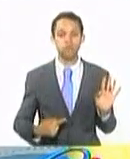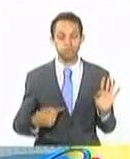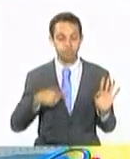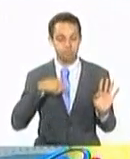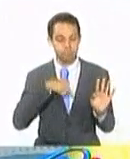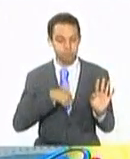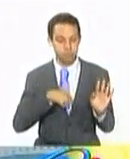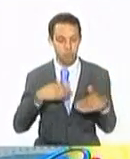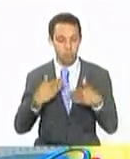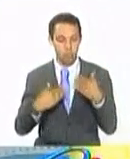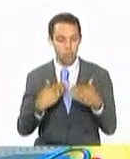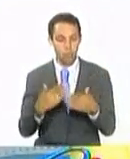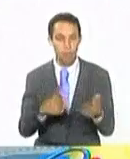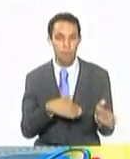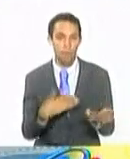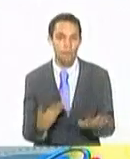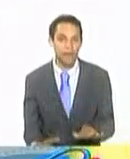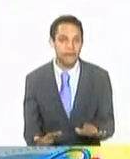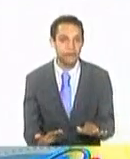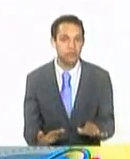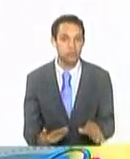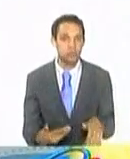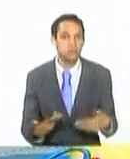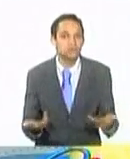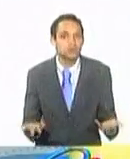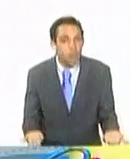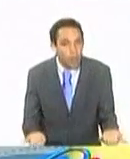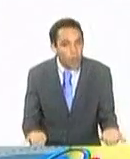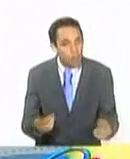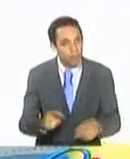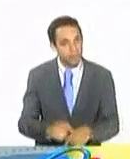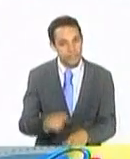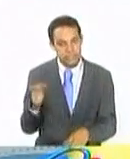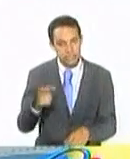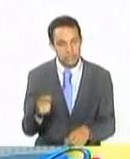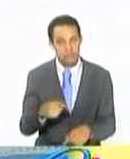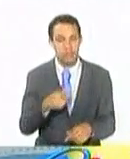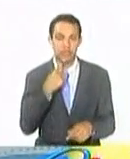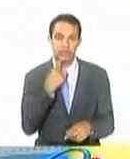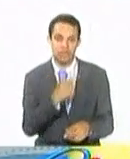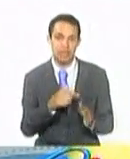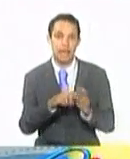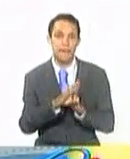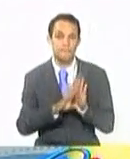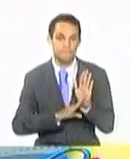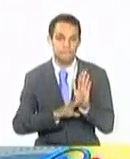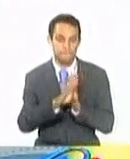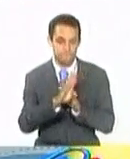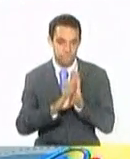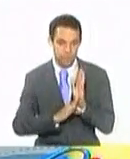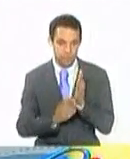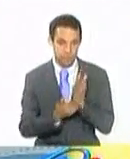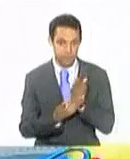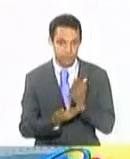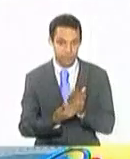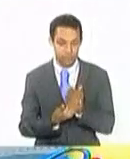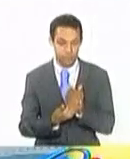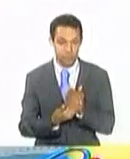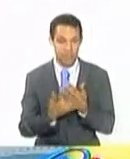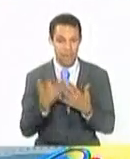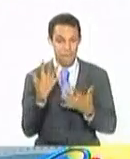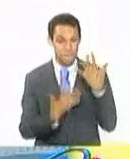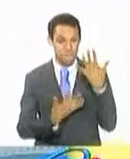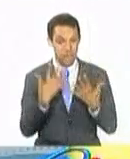y no podemos caer en ese error si hay que en la Biblia hay una frase muy linda que dice que si a ti te estorba la mano